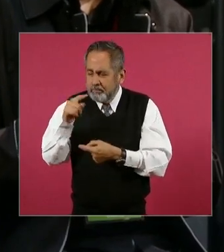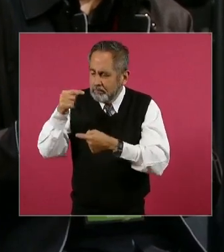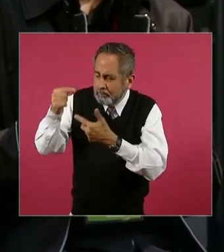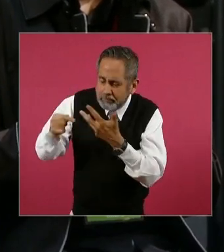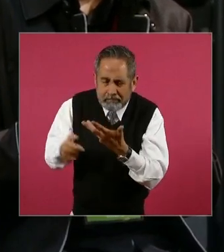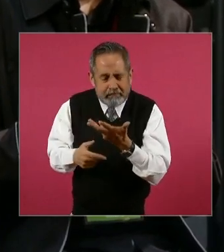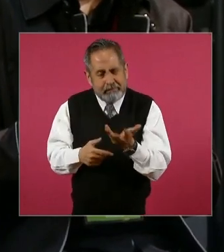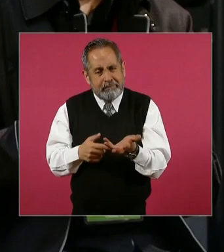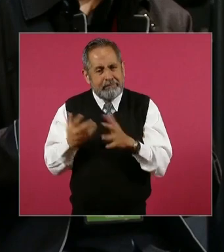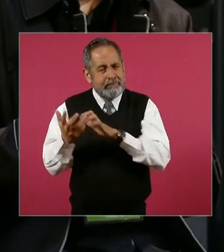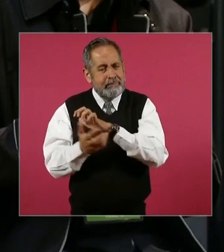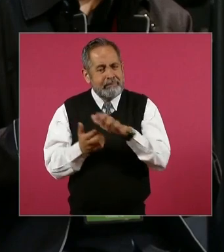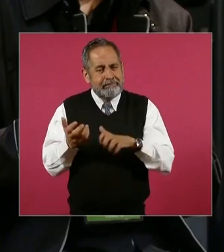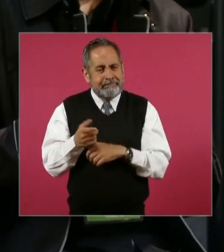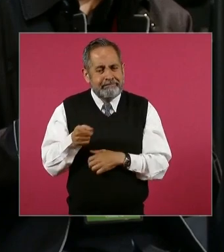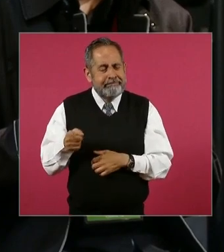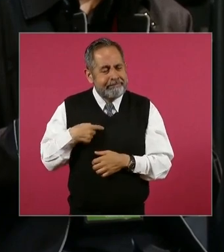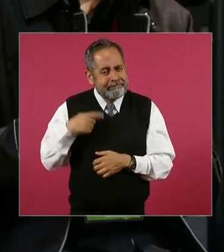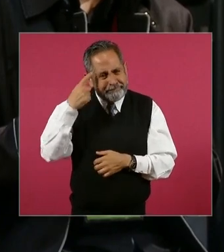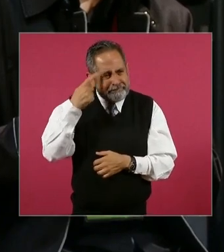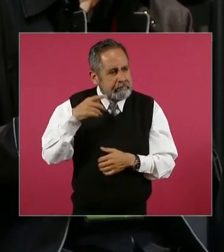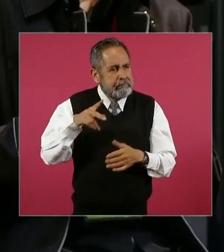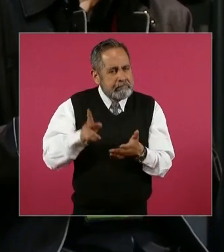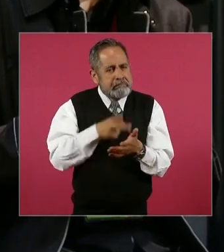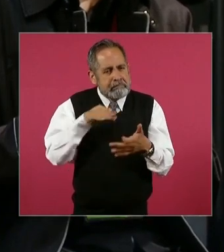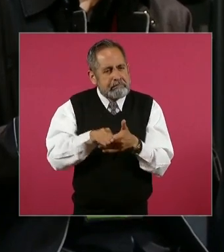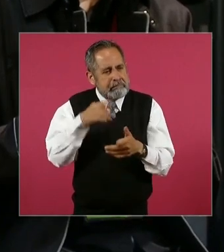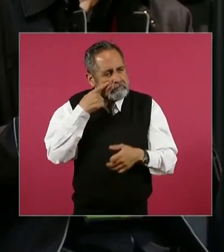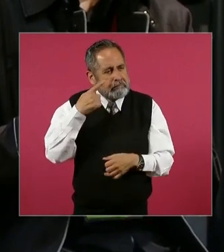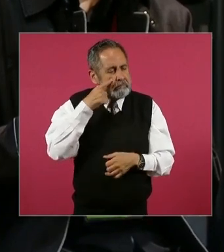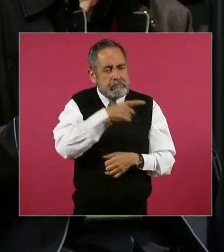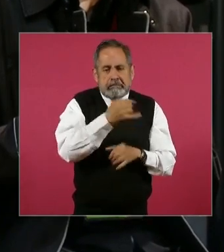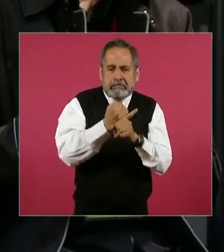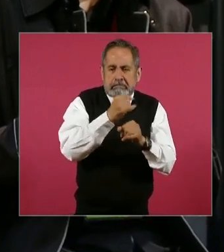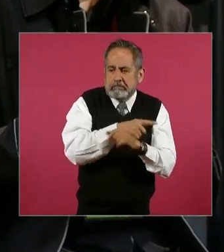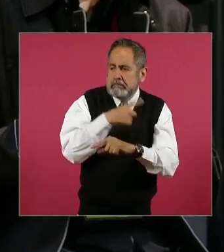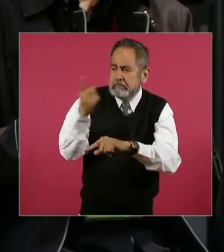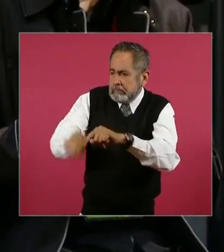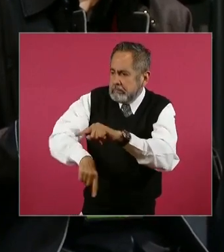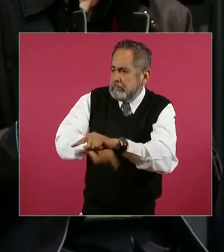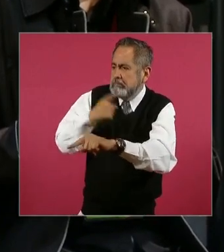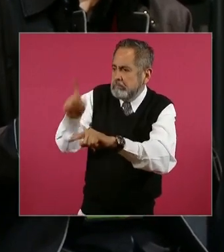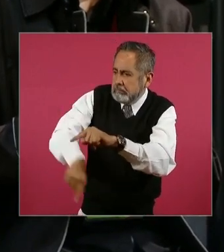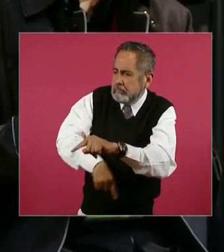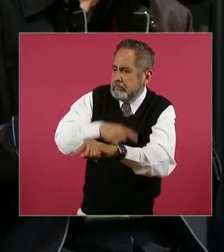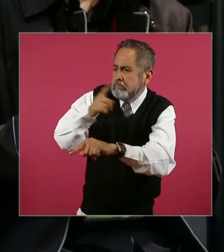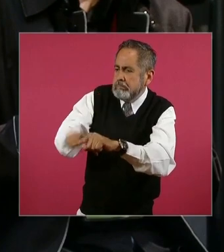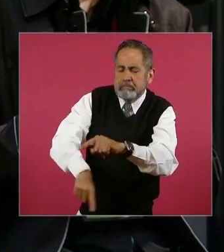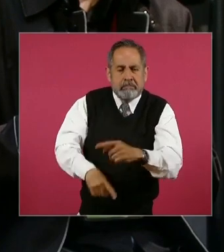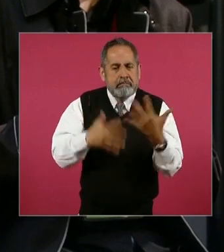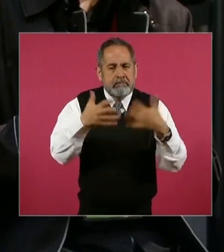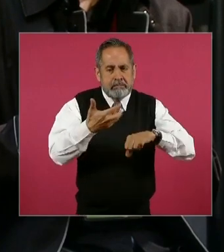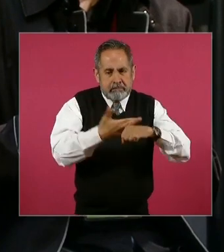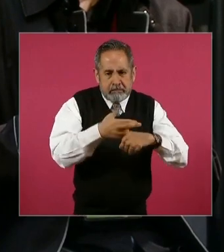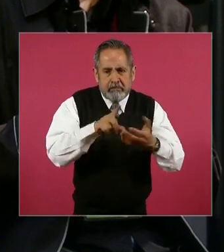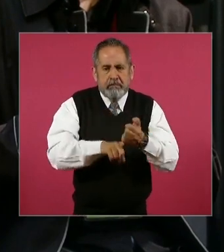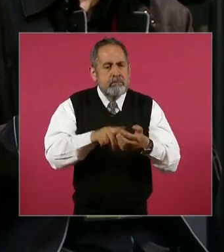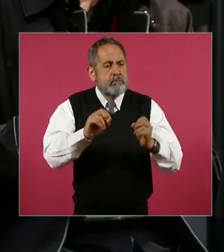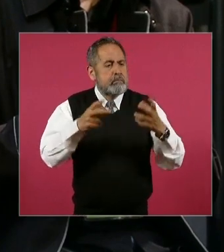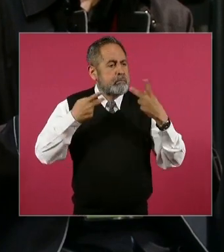ha convertido en una práctica frecuente en internet donde empresas y o